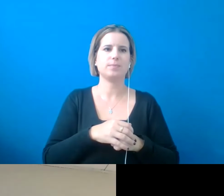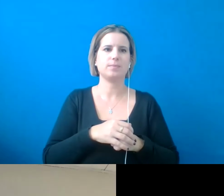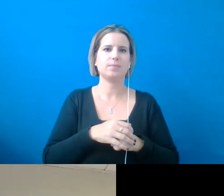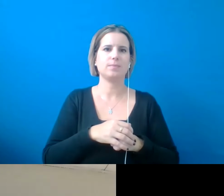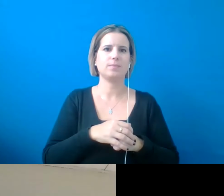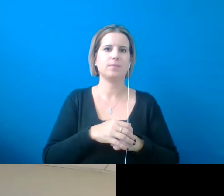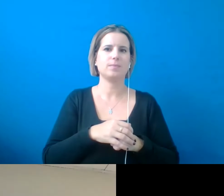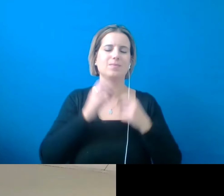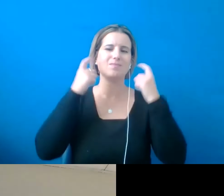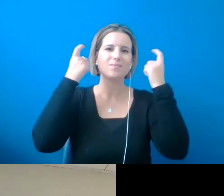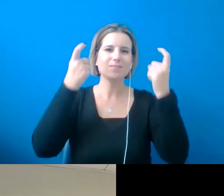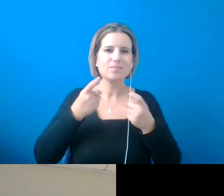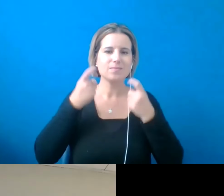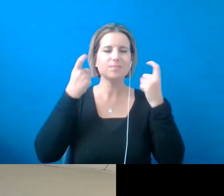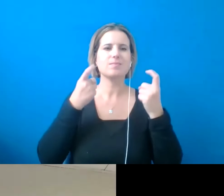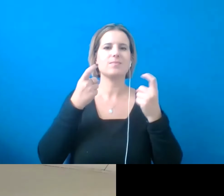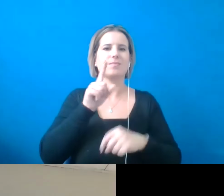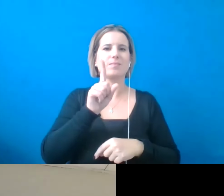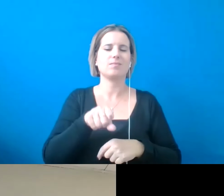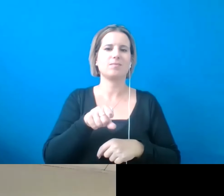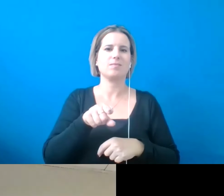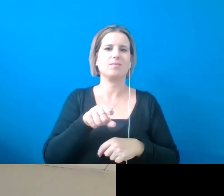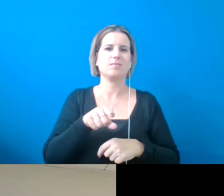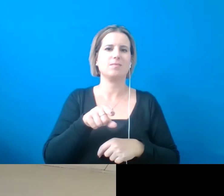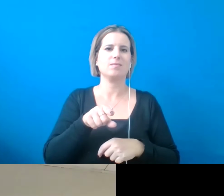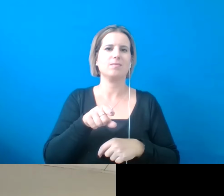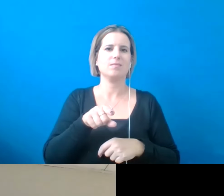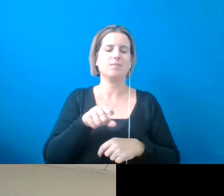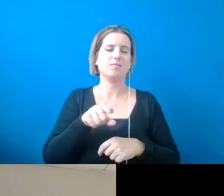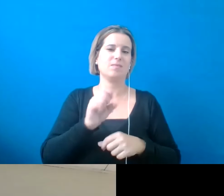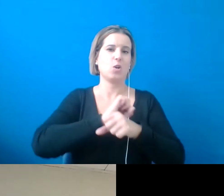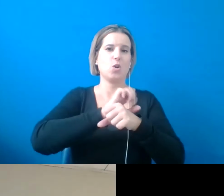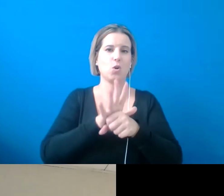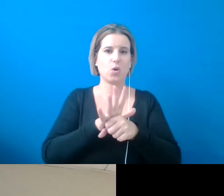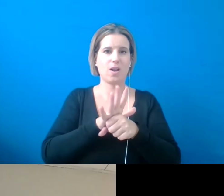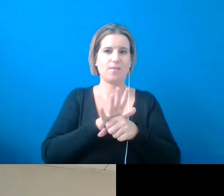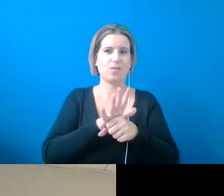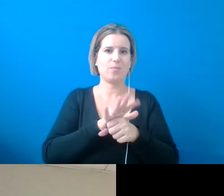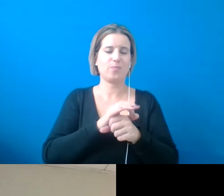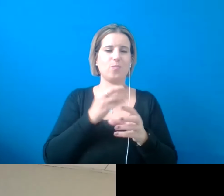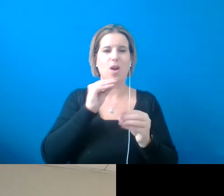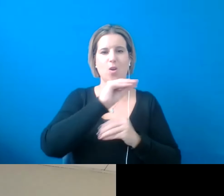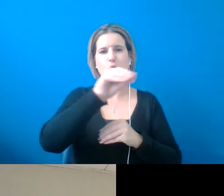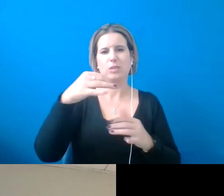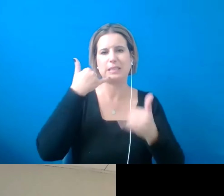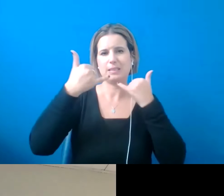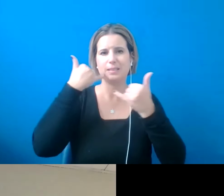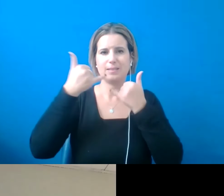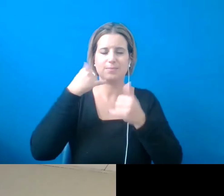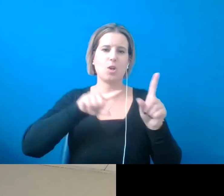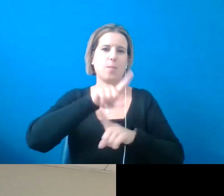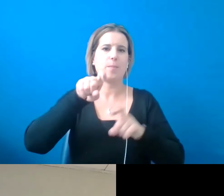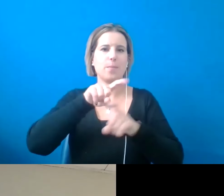tratamos sobre todo a raíz de la pandemia que vamos a tener muchas consultas telefónicas y